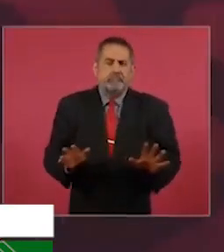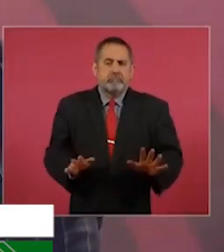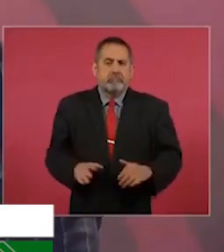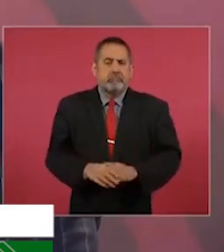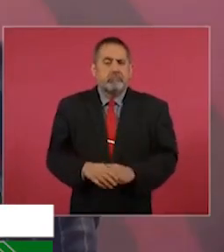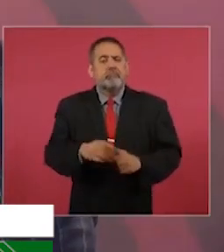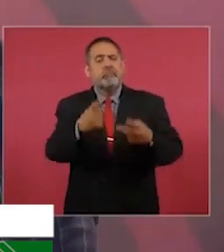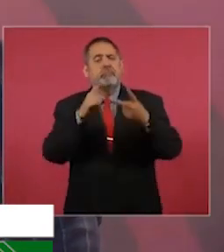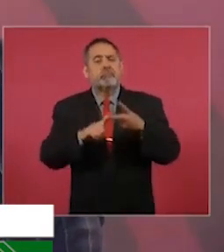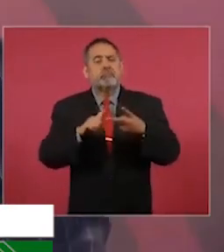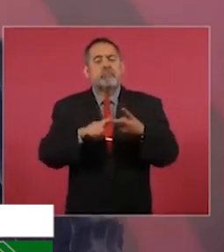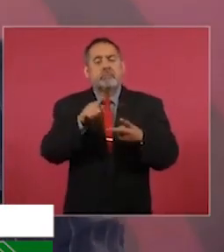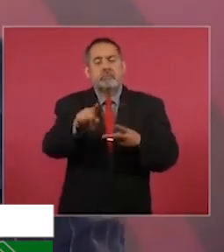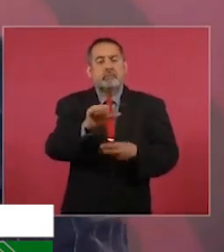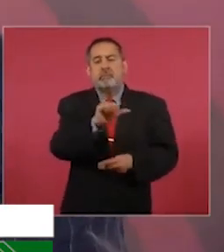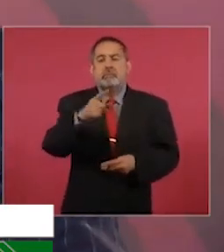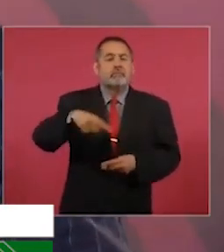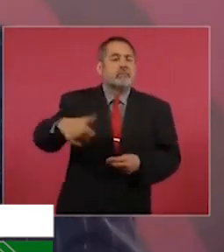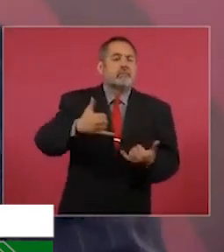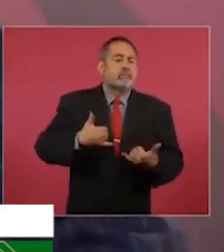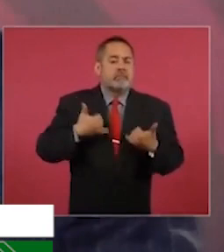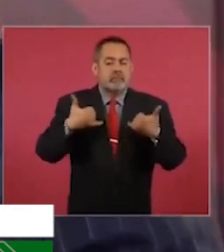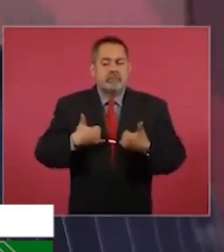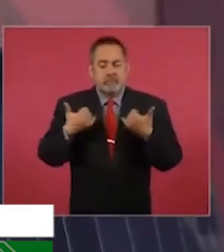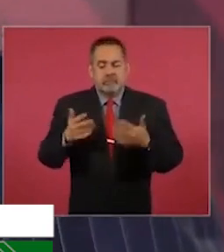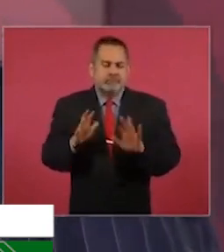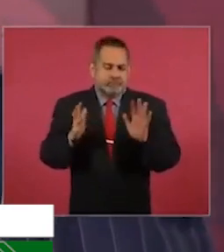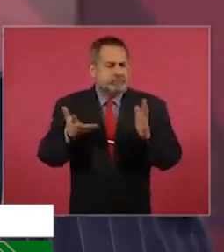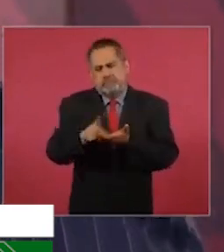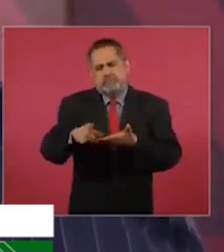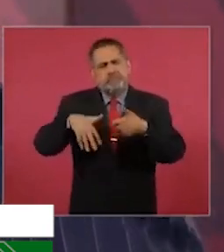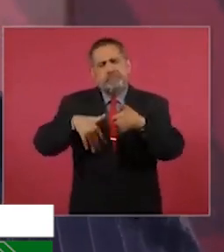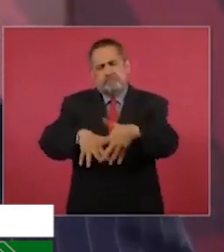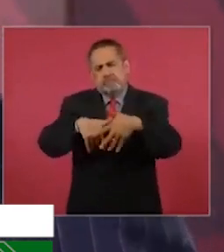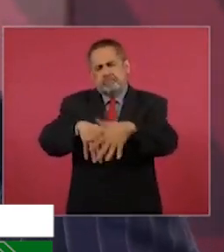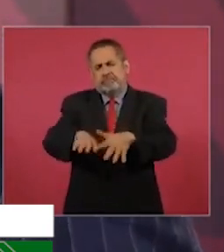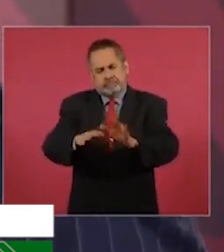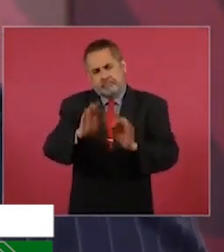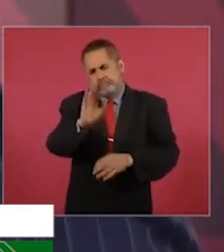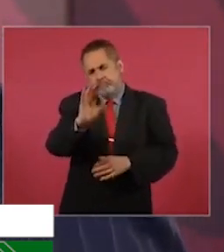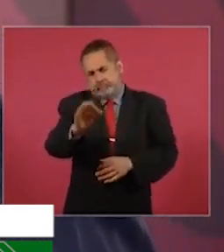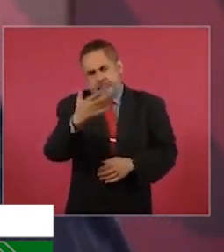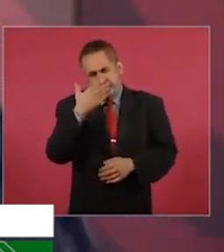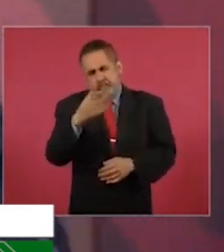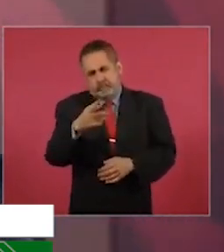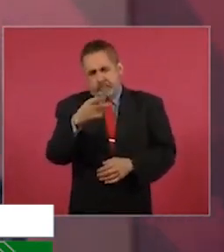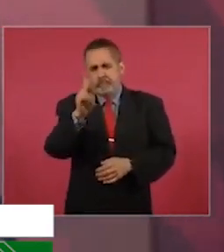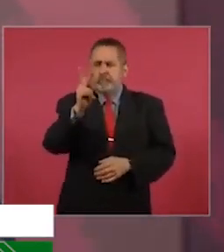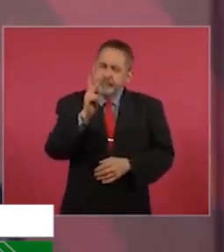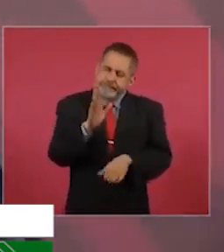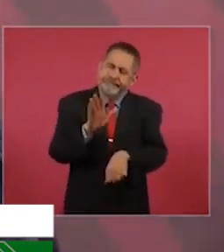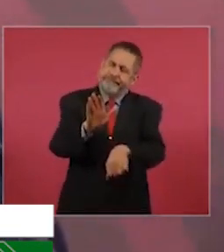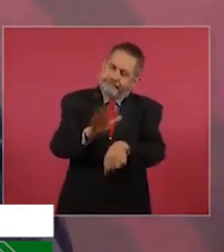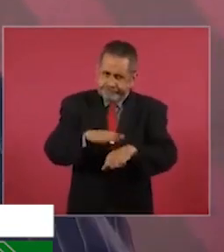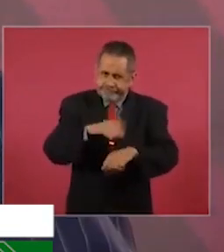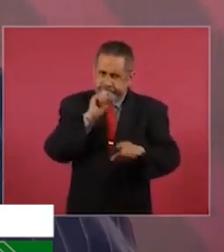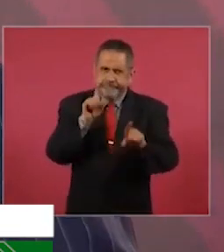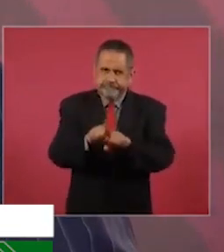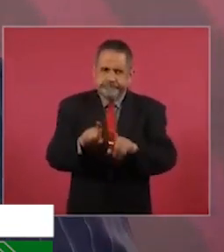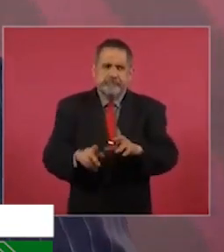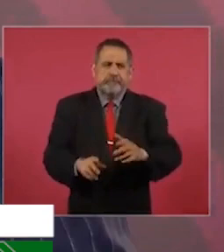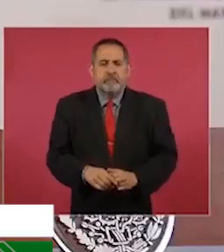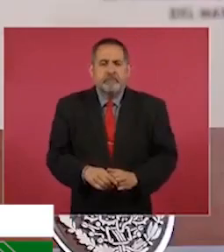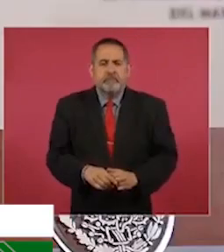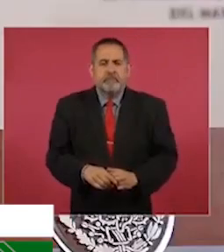de la actitud de los jóvenes, pues están en su derecho de manifestarse, solo que también les hago un llamado a